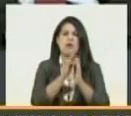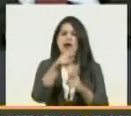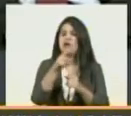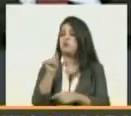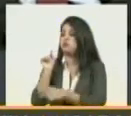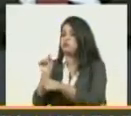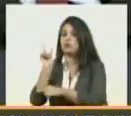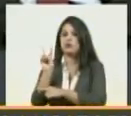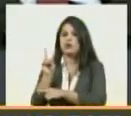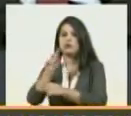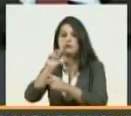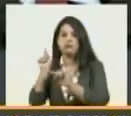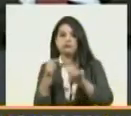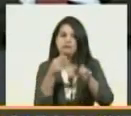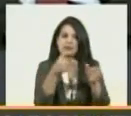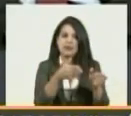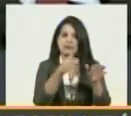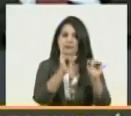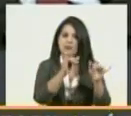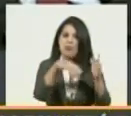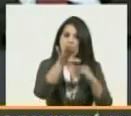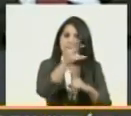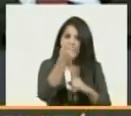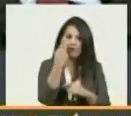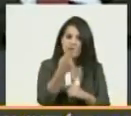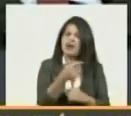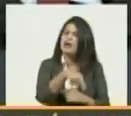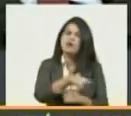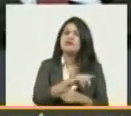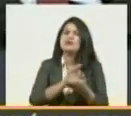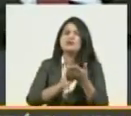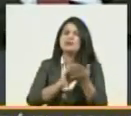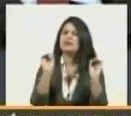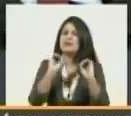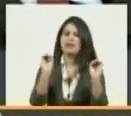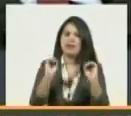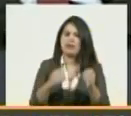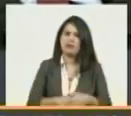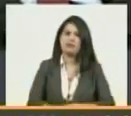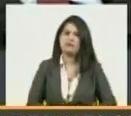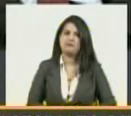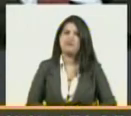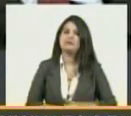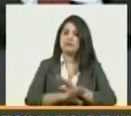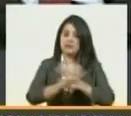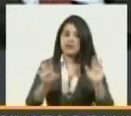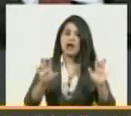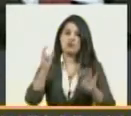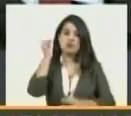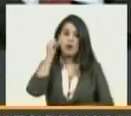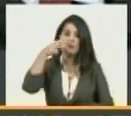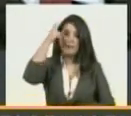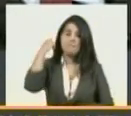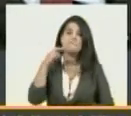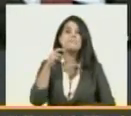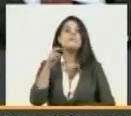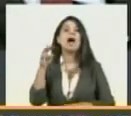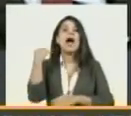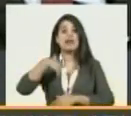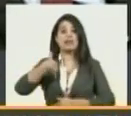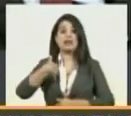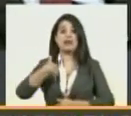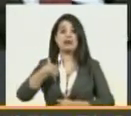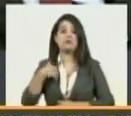Venezuela. Eso no los va a llevar a ningún lado. Ya la canciller Malcorra salió derrotada en